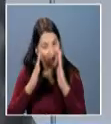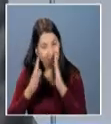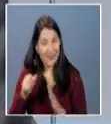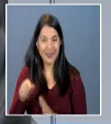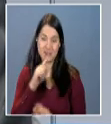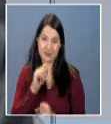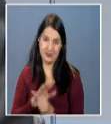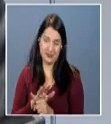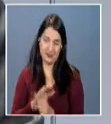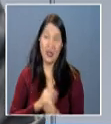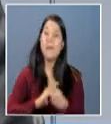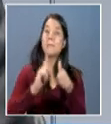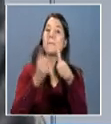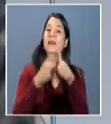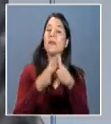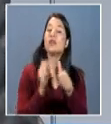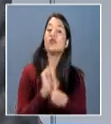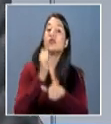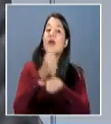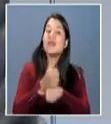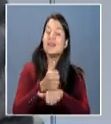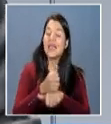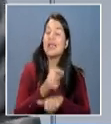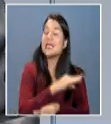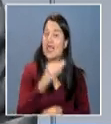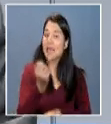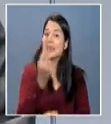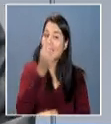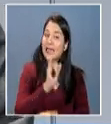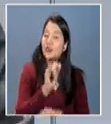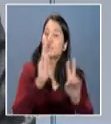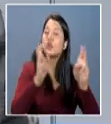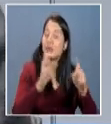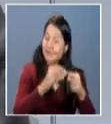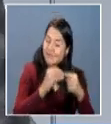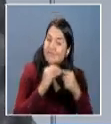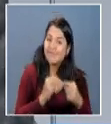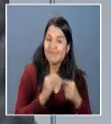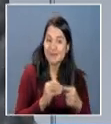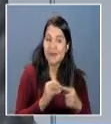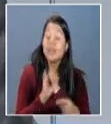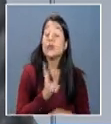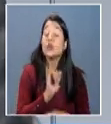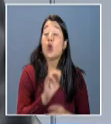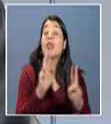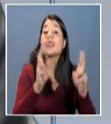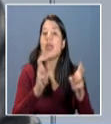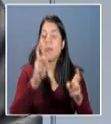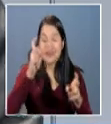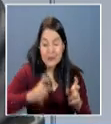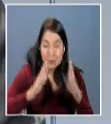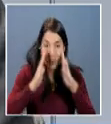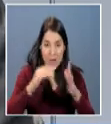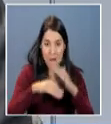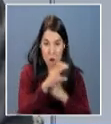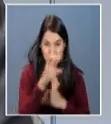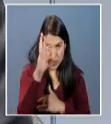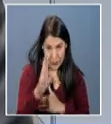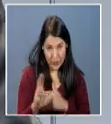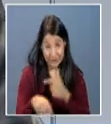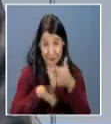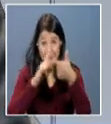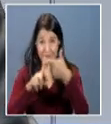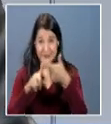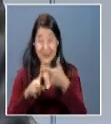compromisos. En primer lugar, definir que ese es un tema prioritario. Es decir, que ese es un tema país que le van a dar una absoluta prioridad en lo futuro. En segundo lugar,